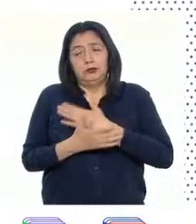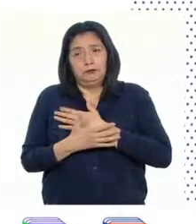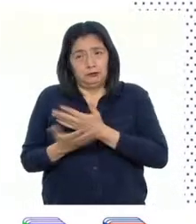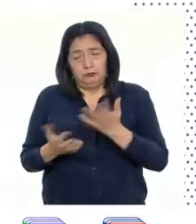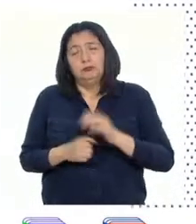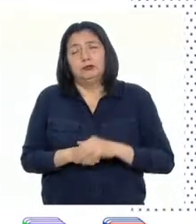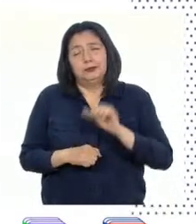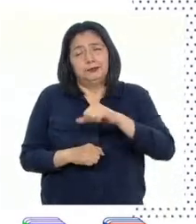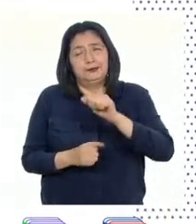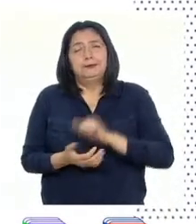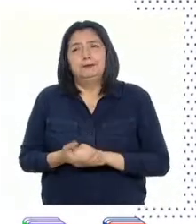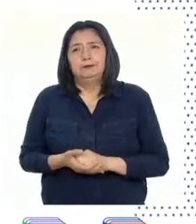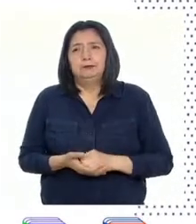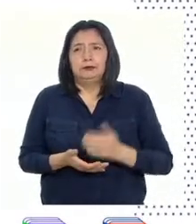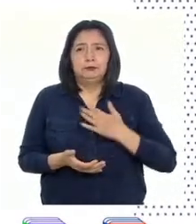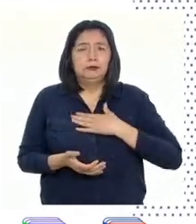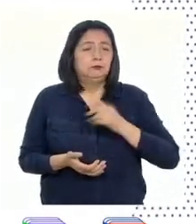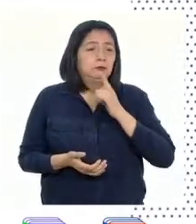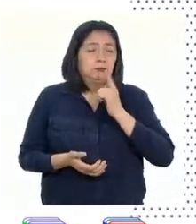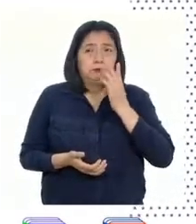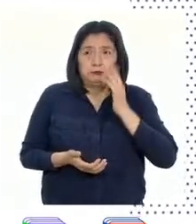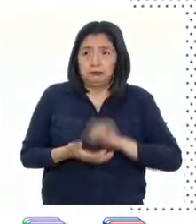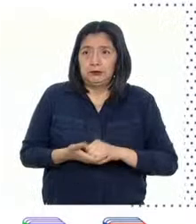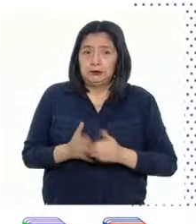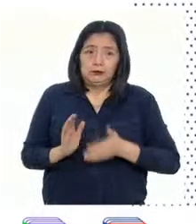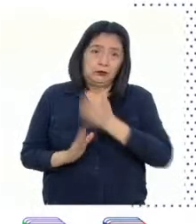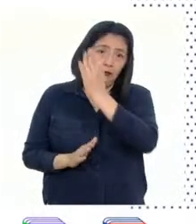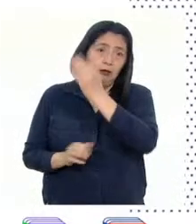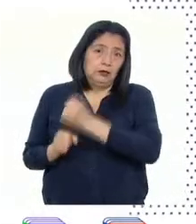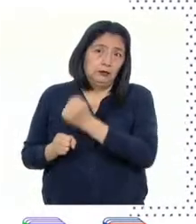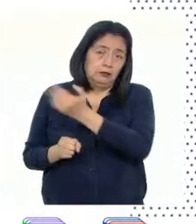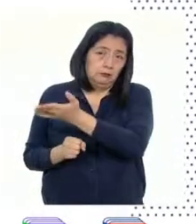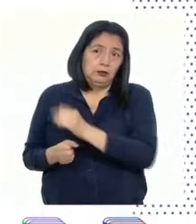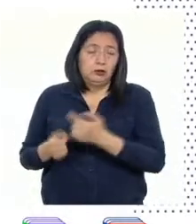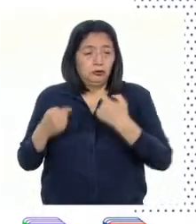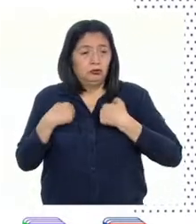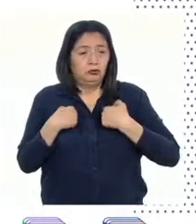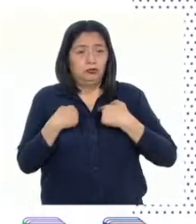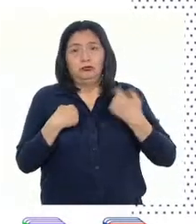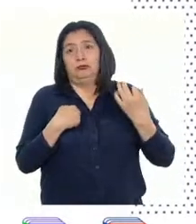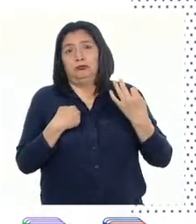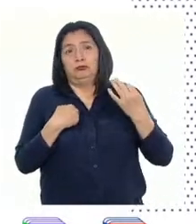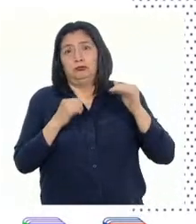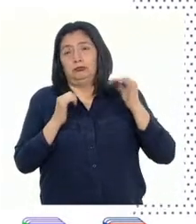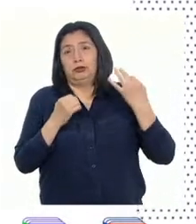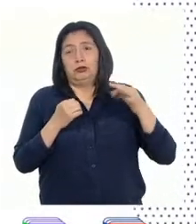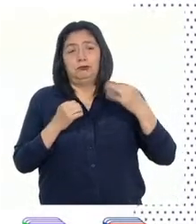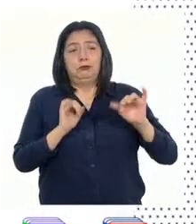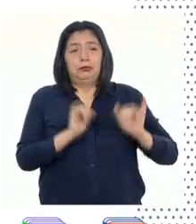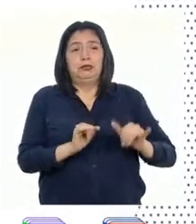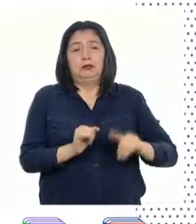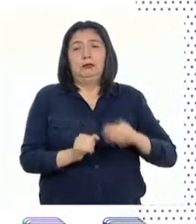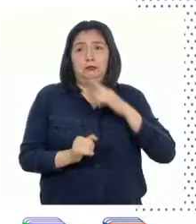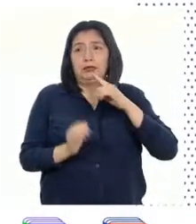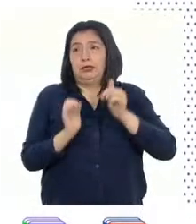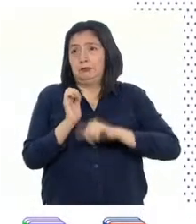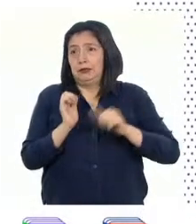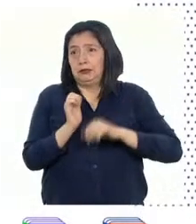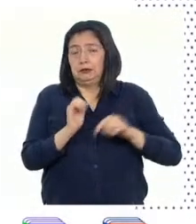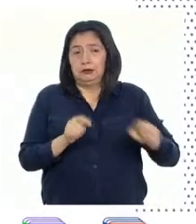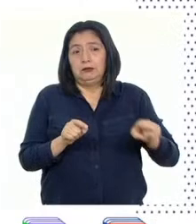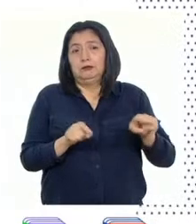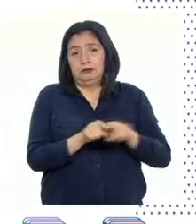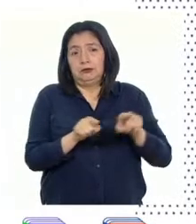afectuosa, ya que mis padres iban a trabajar. Yo siempre me quedaba en casa con mi hermana, quien